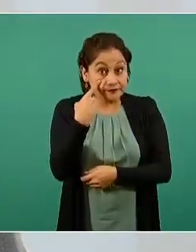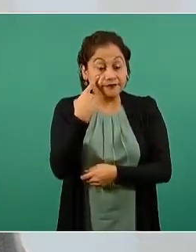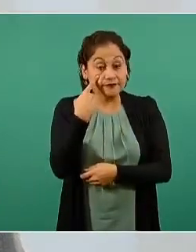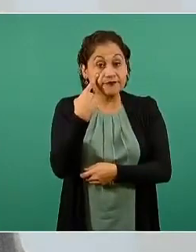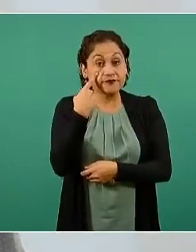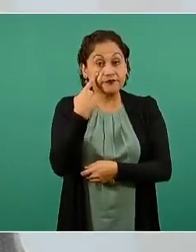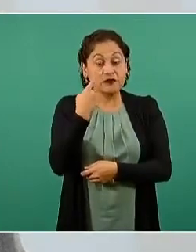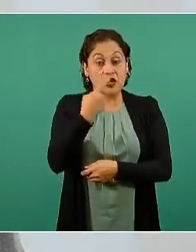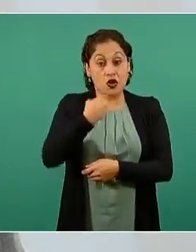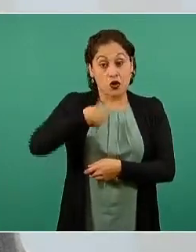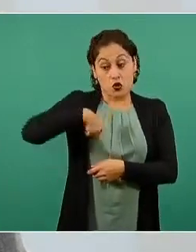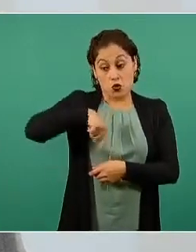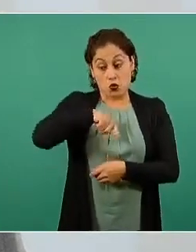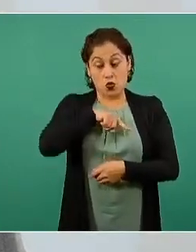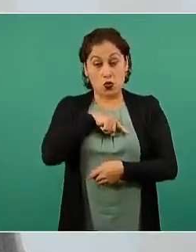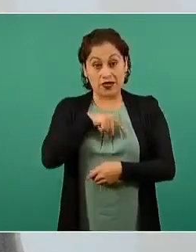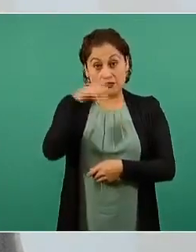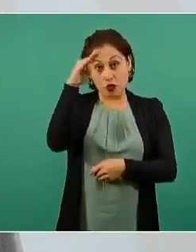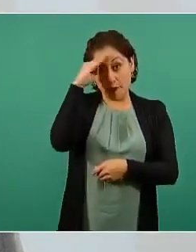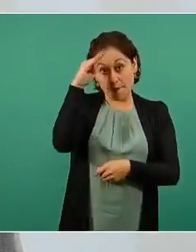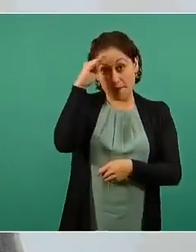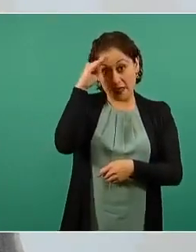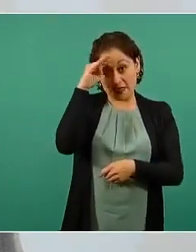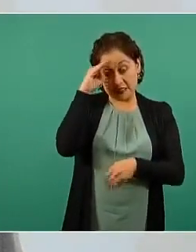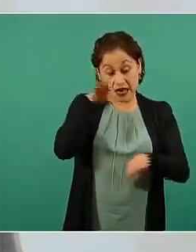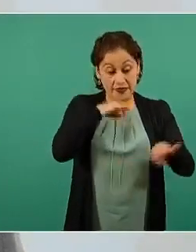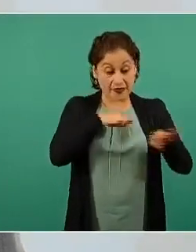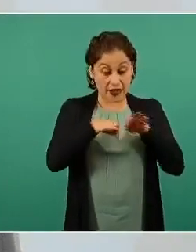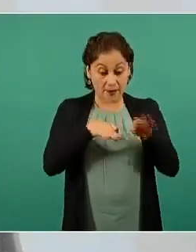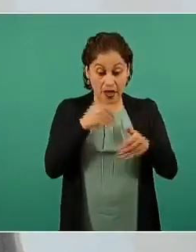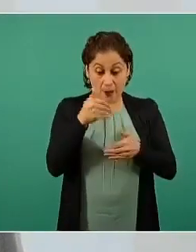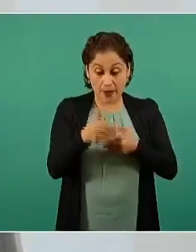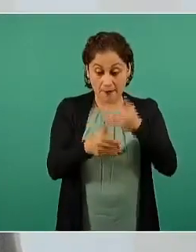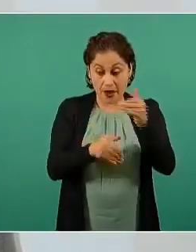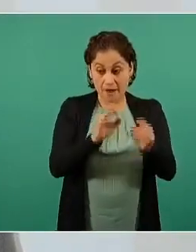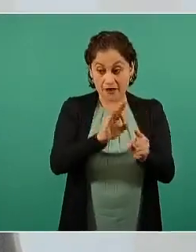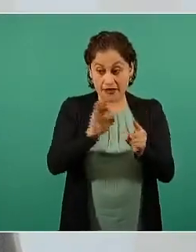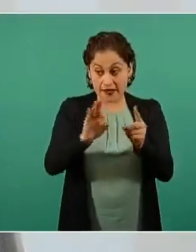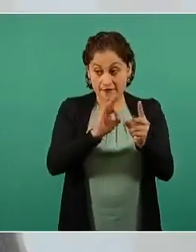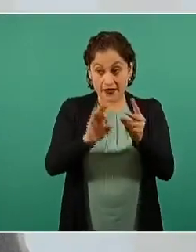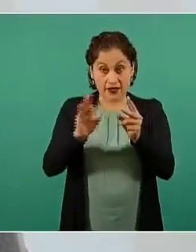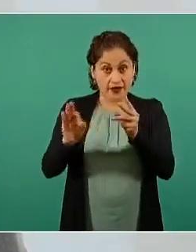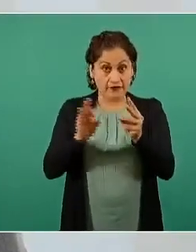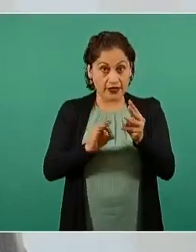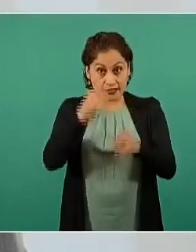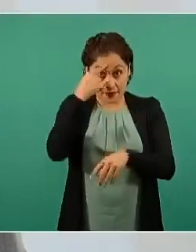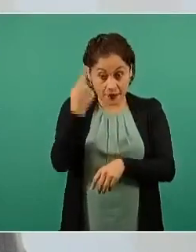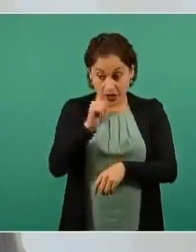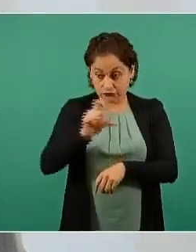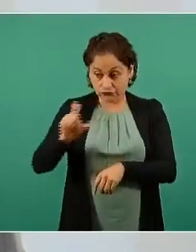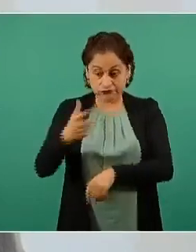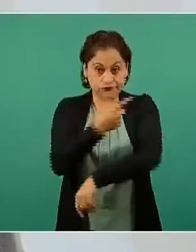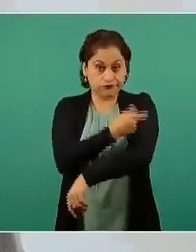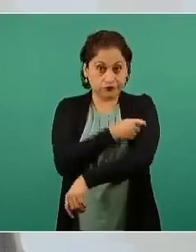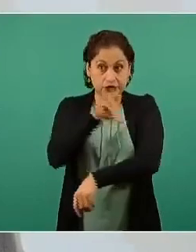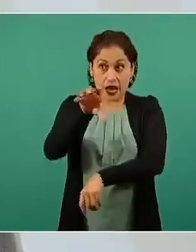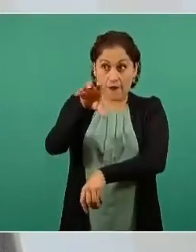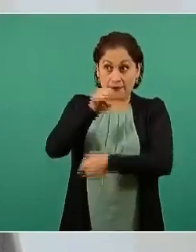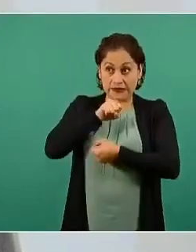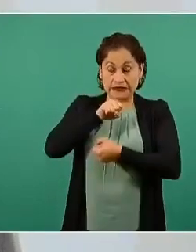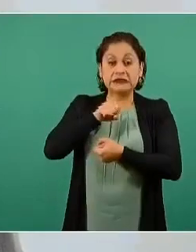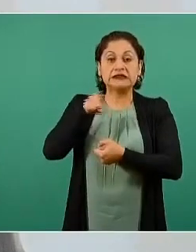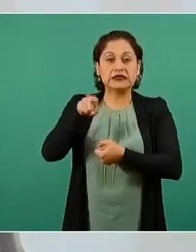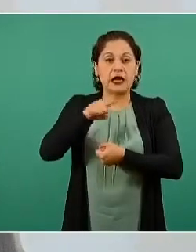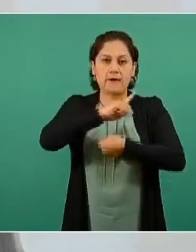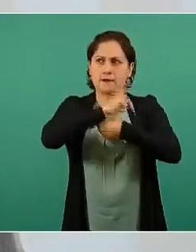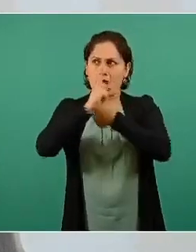cronogramas de todas las producciones de las vacunas de todos los laboratorios para todos los países tuvieron unos desafíos inmensos en